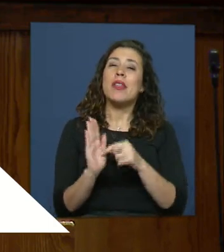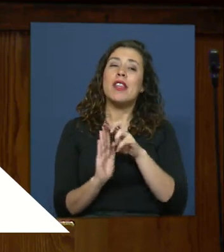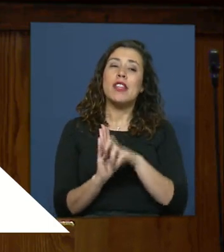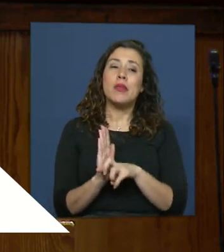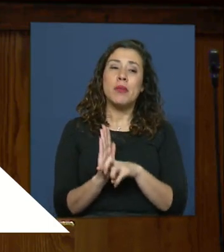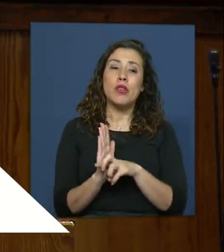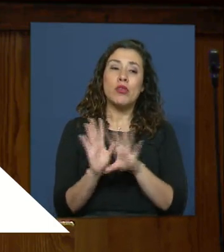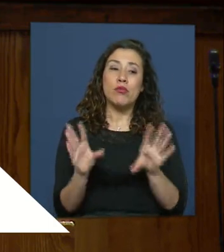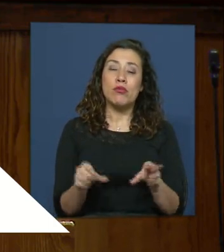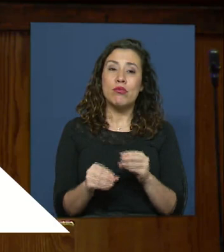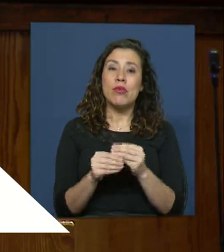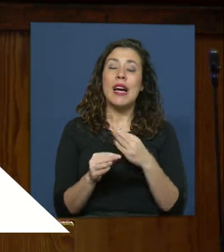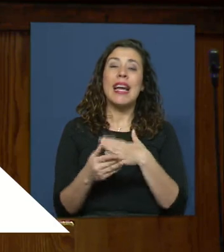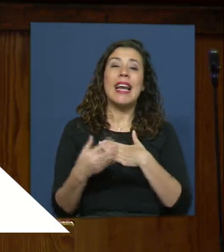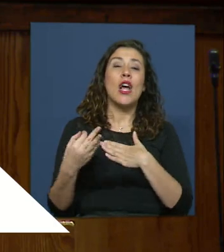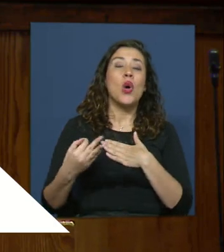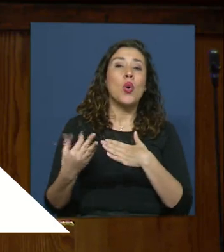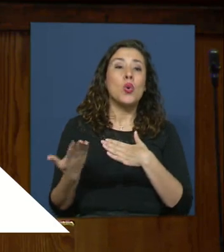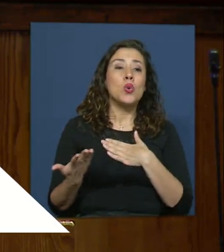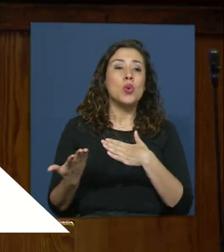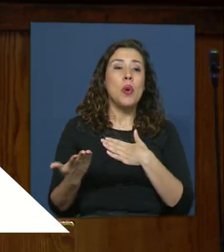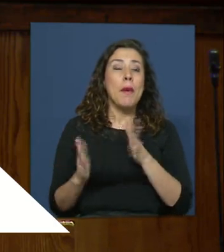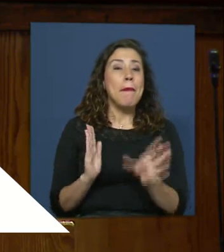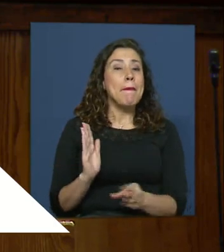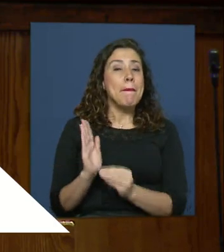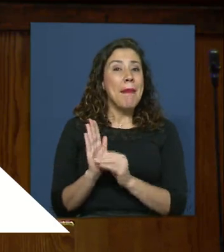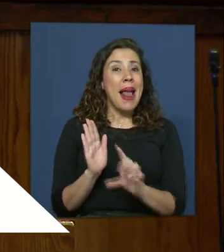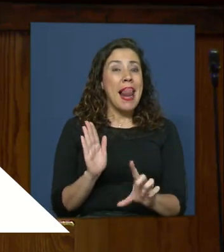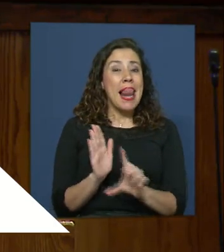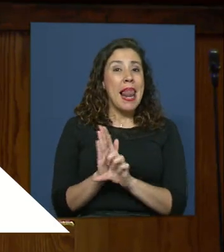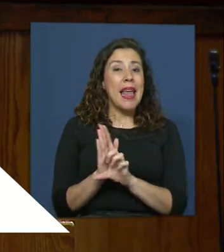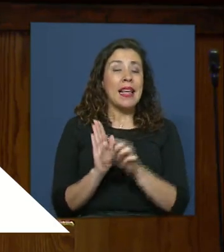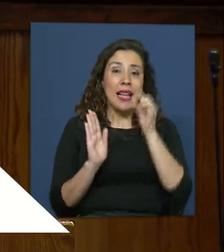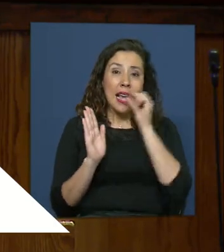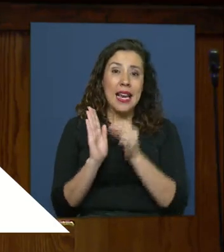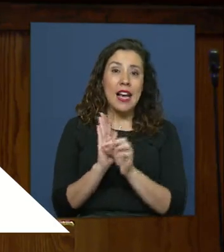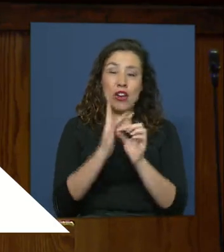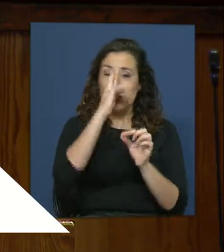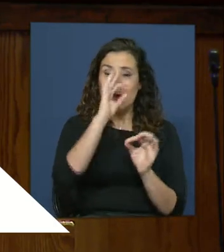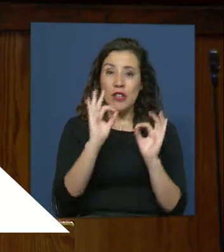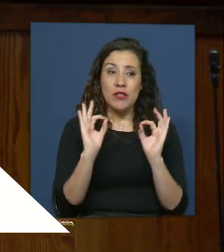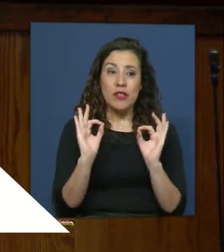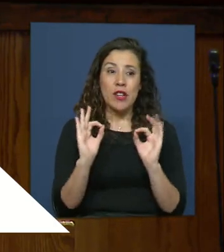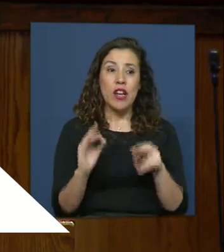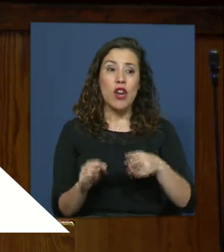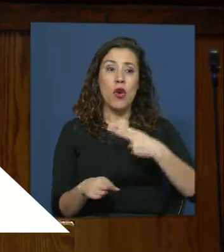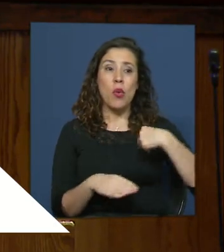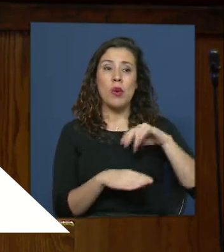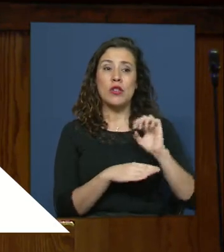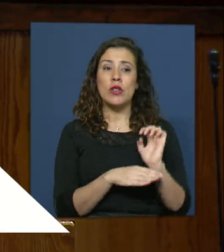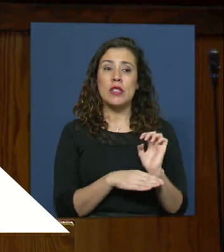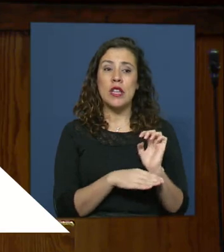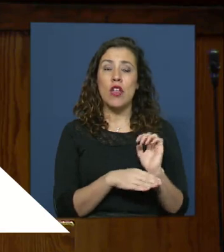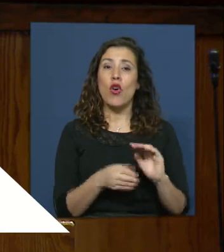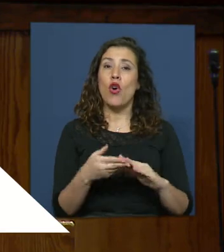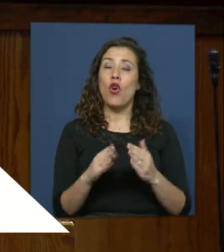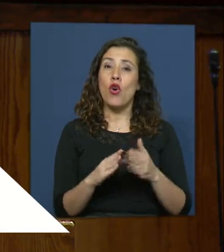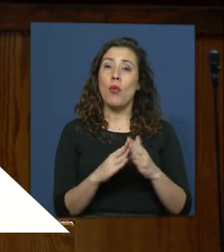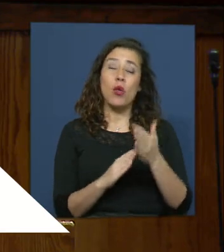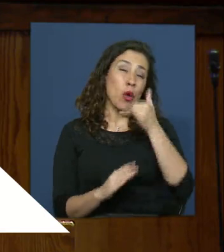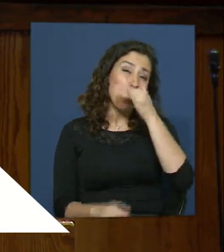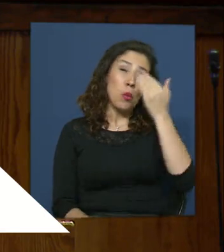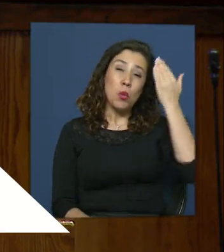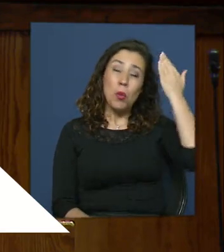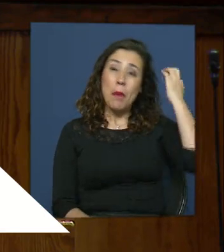ahora refundidos es precisamente incorporar a la ley y dar reconocimiento oficial en nuestro Estado a un pueblo que desde